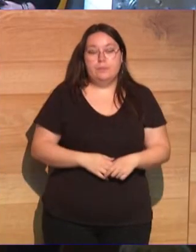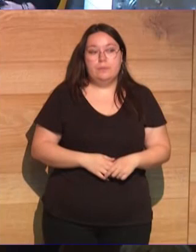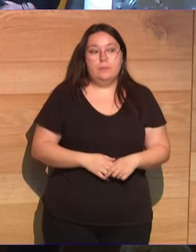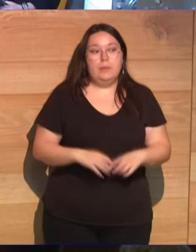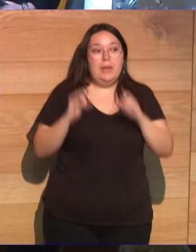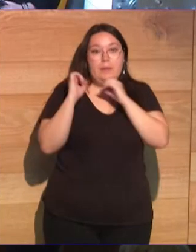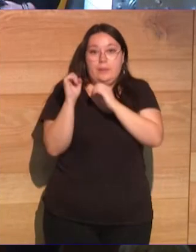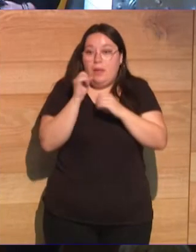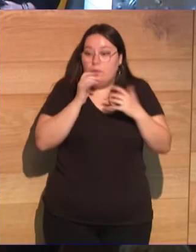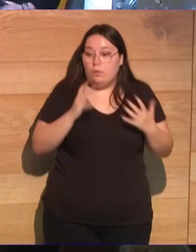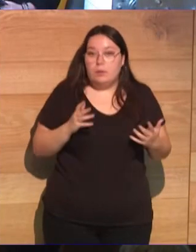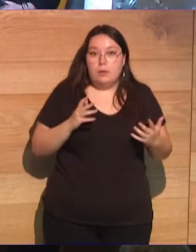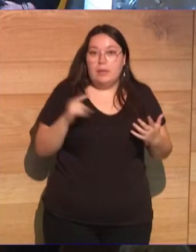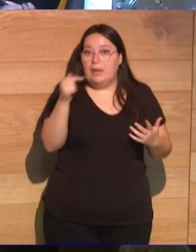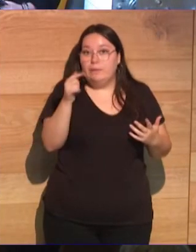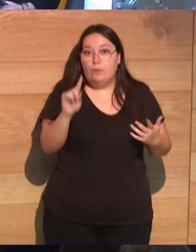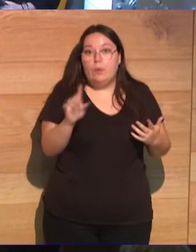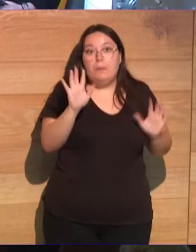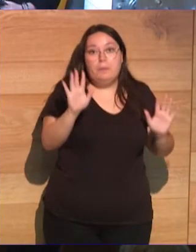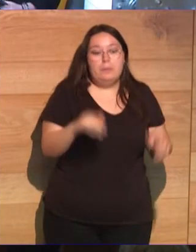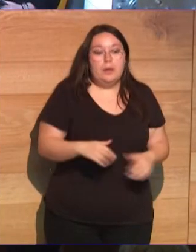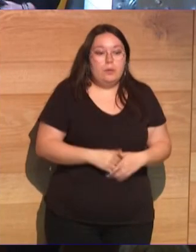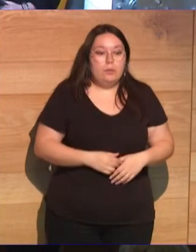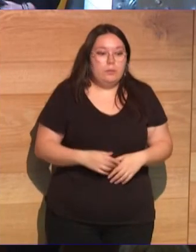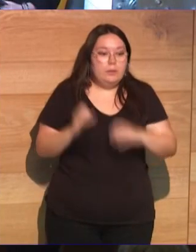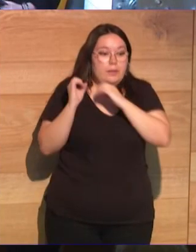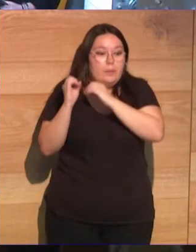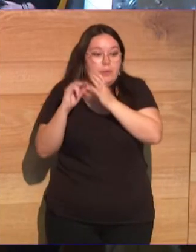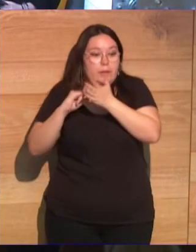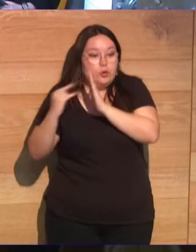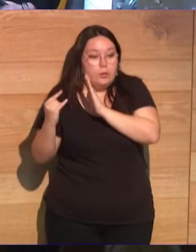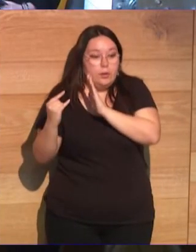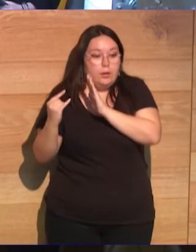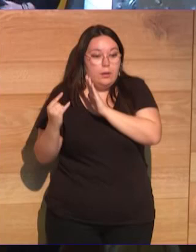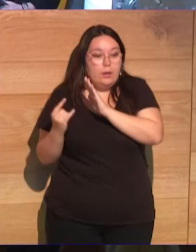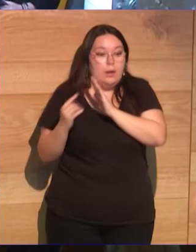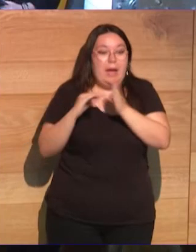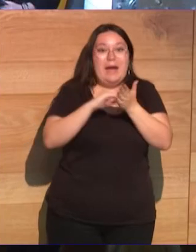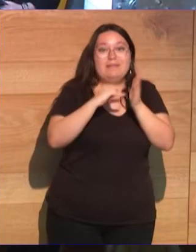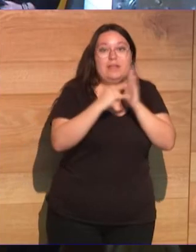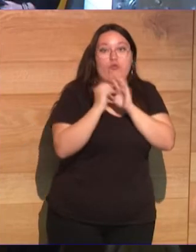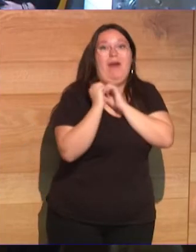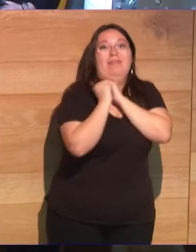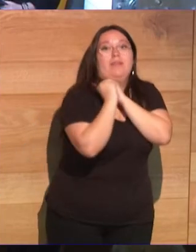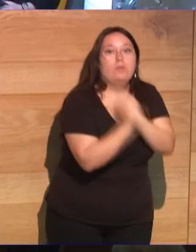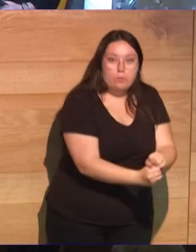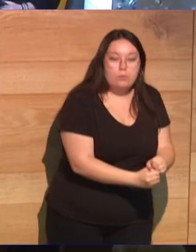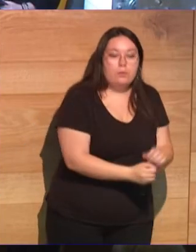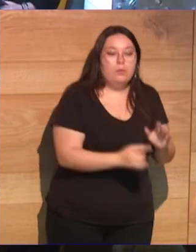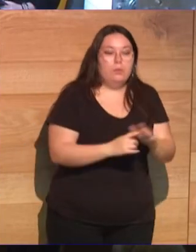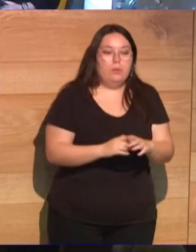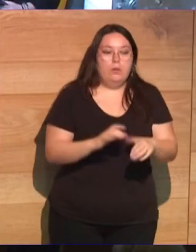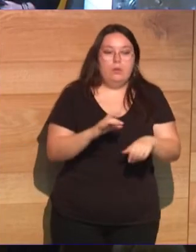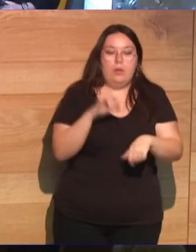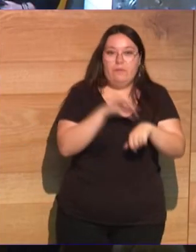a día de hoy no sería tan negativa, pero que el paso de la dependencia de la tecnología a la tecnoedición tiene unas consecuencias bastante